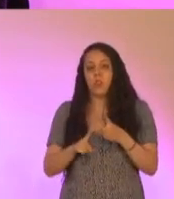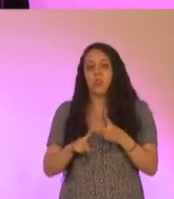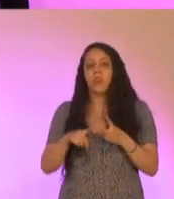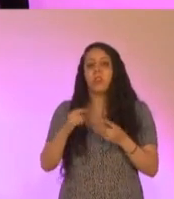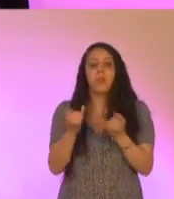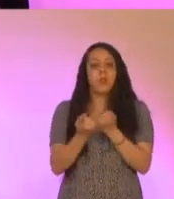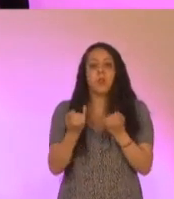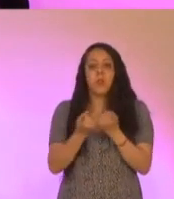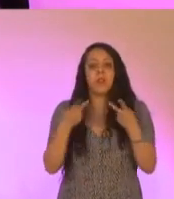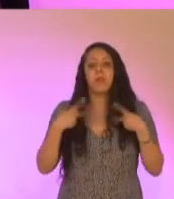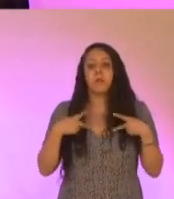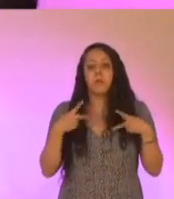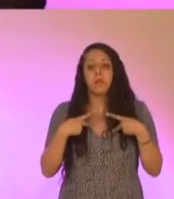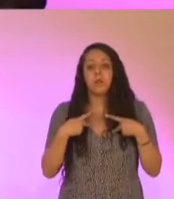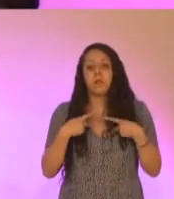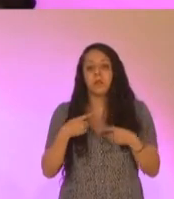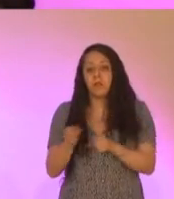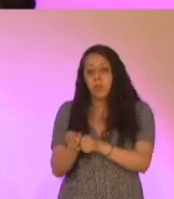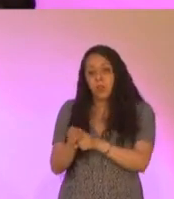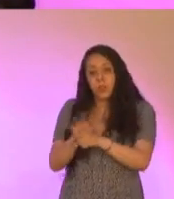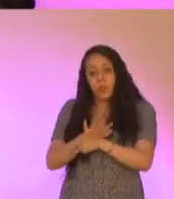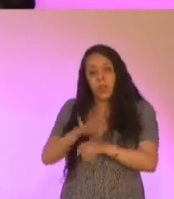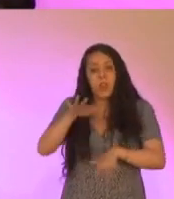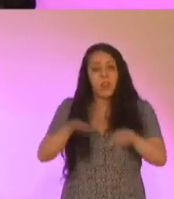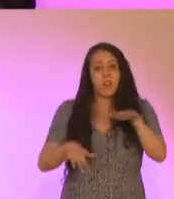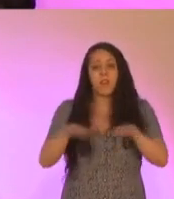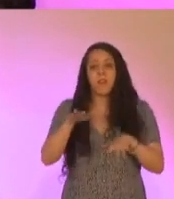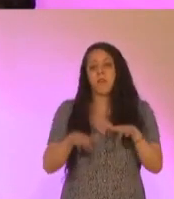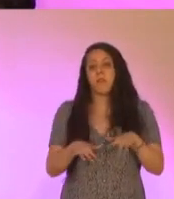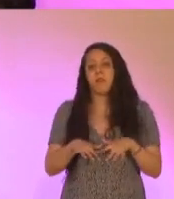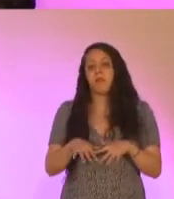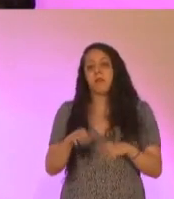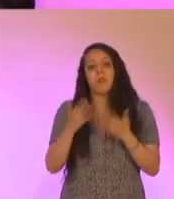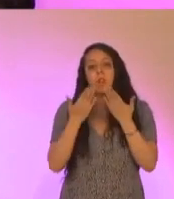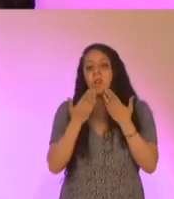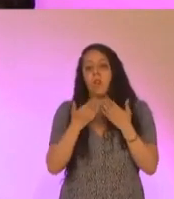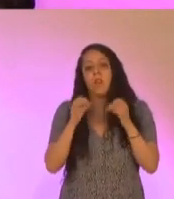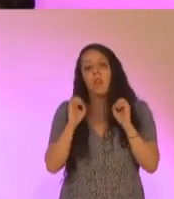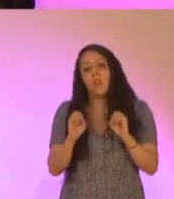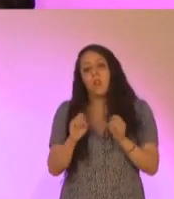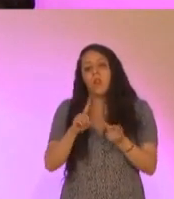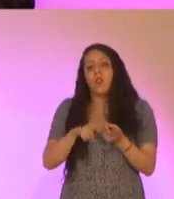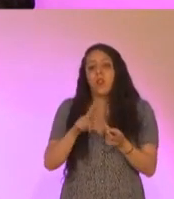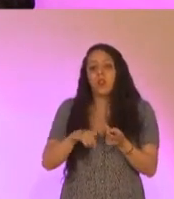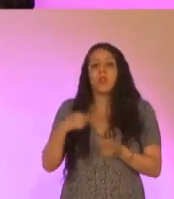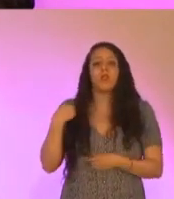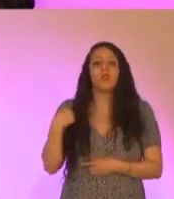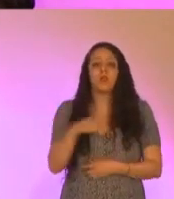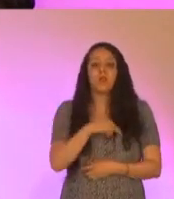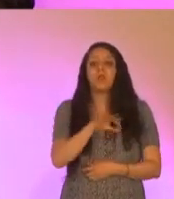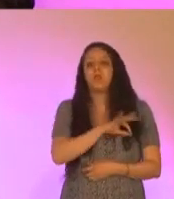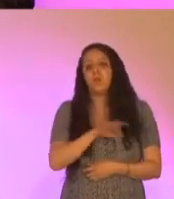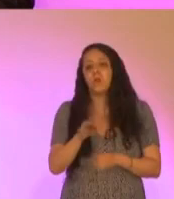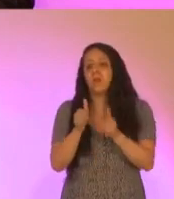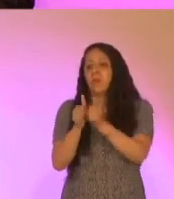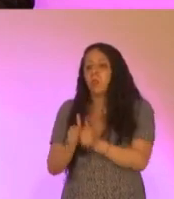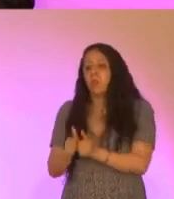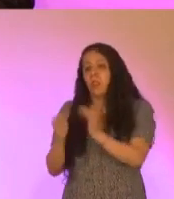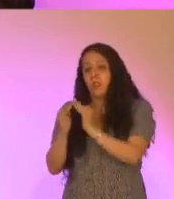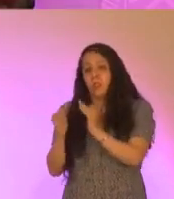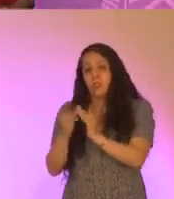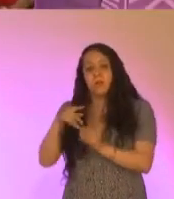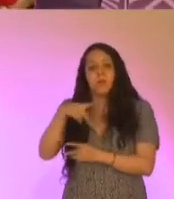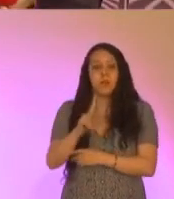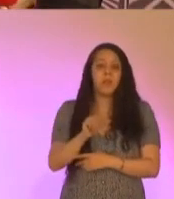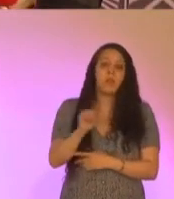personas que vivieron esta pandemia que normalmente no tienen los reflectores nosotros tuvimos el privilegio de podernos quedar en casa y mi texto trata